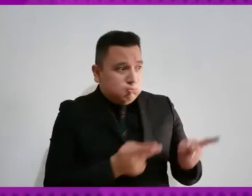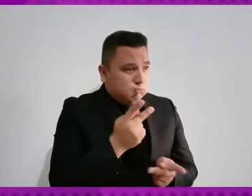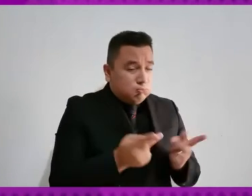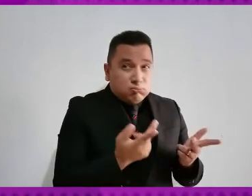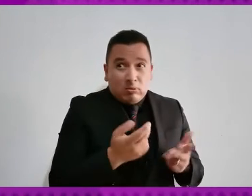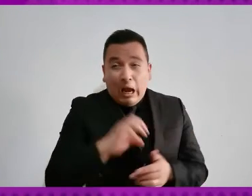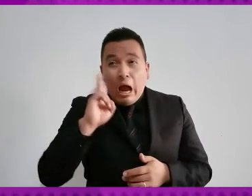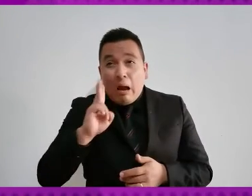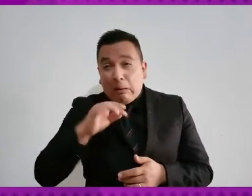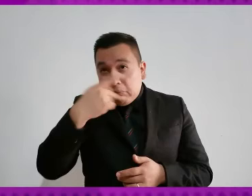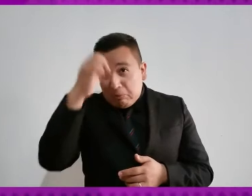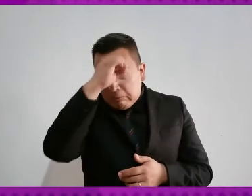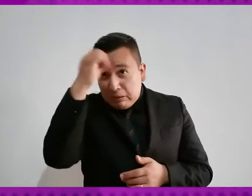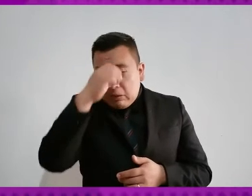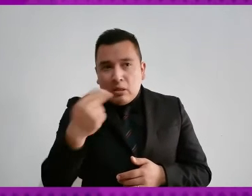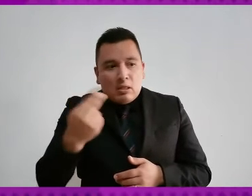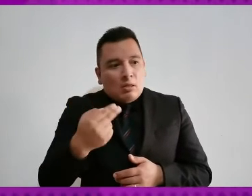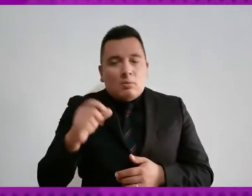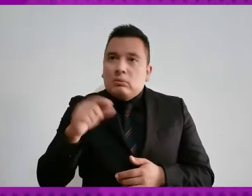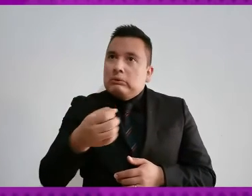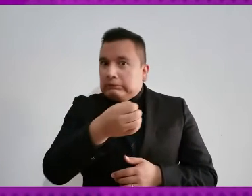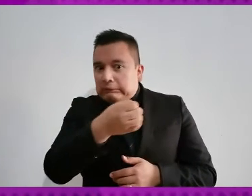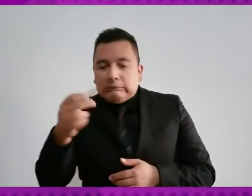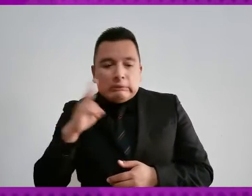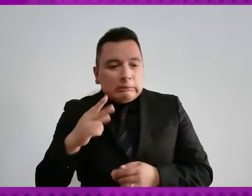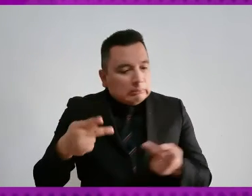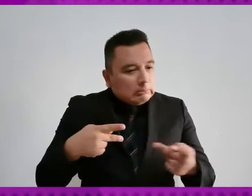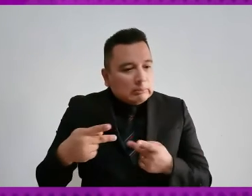que desplegar toda una logística, y en este caso,